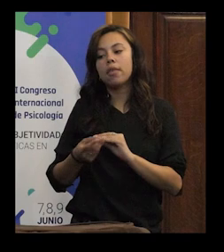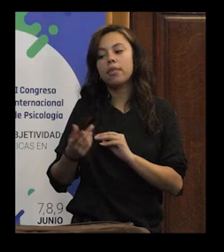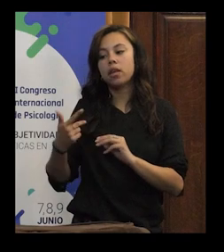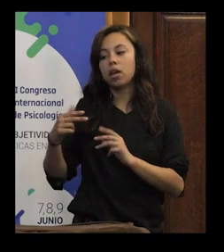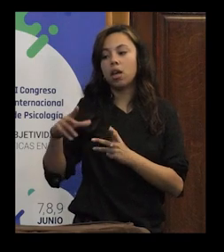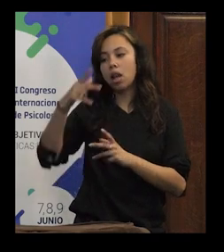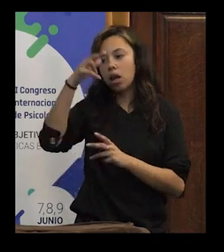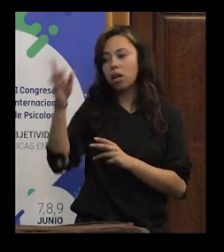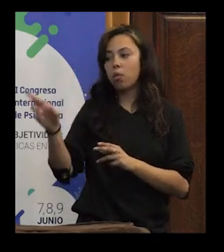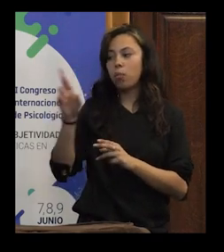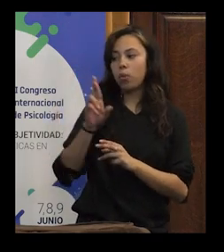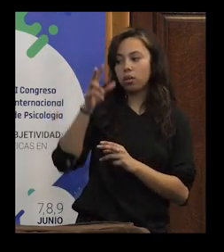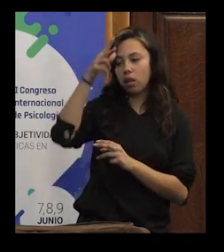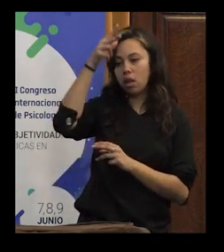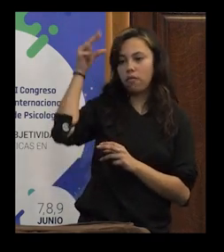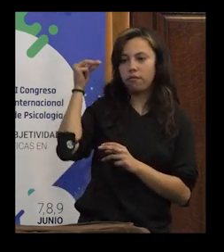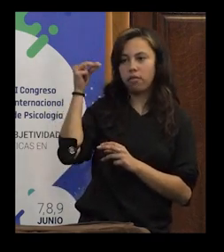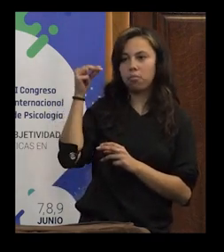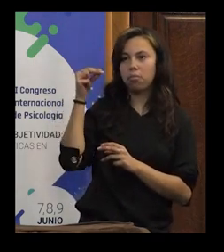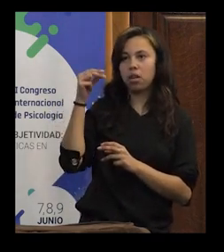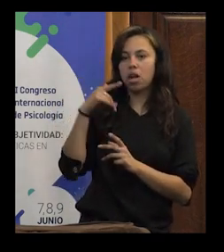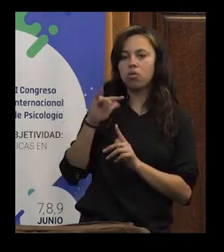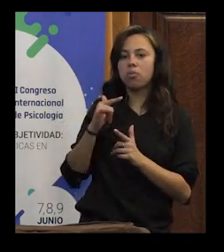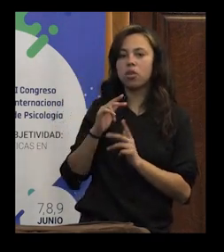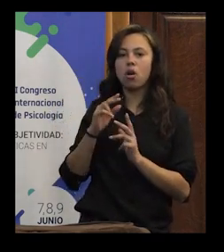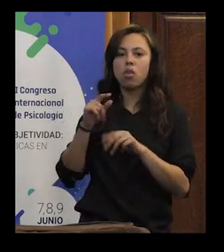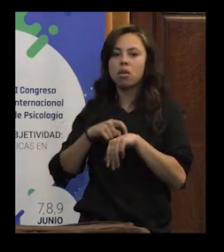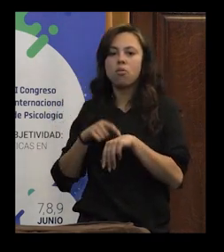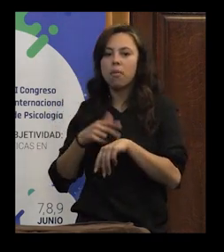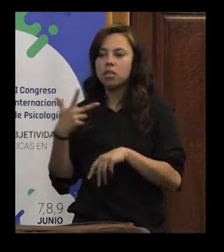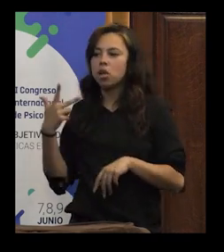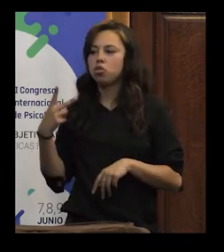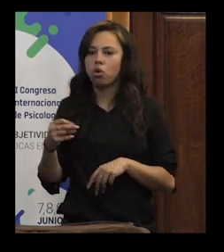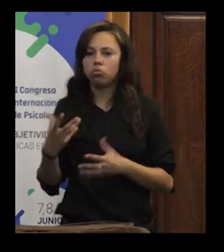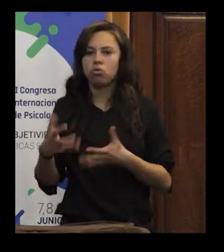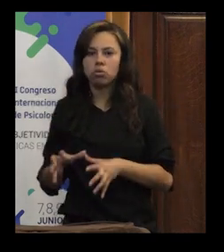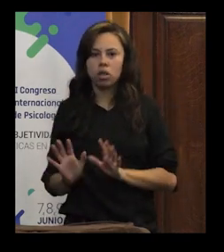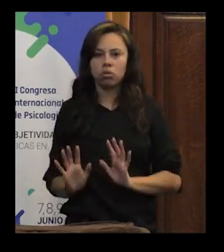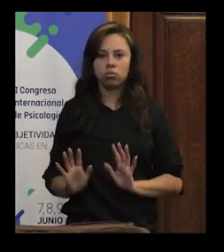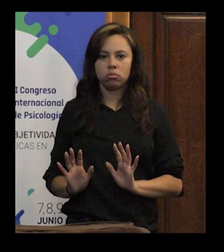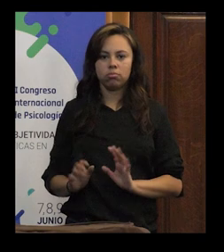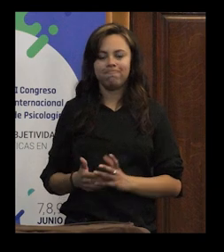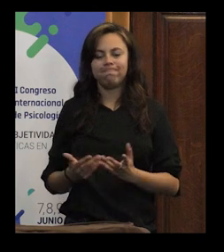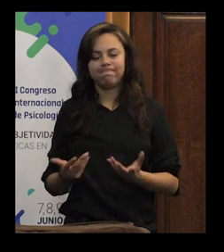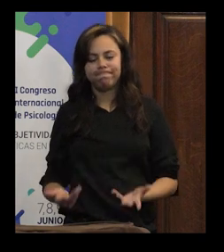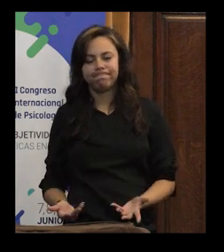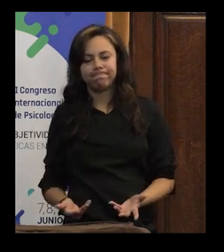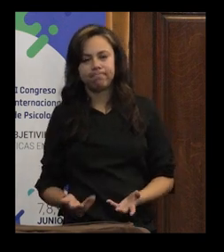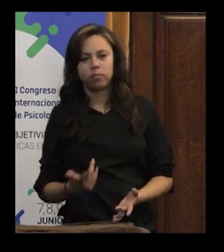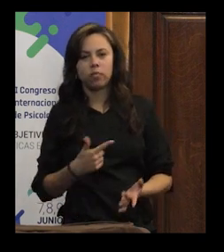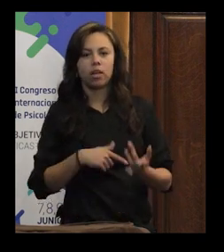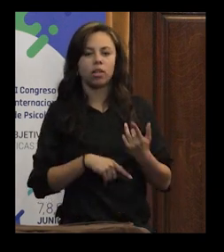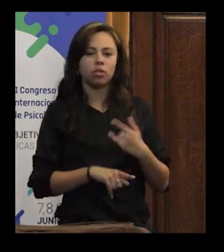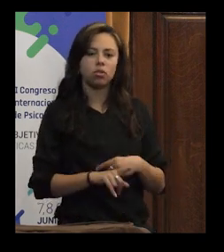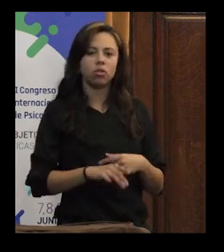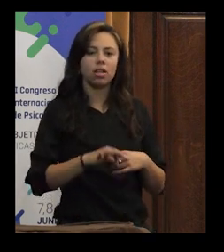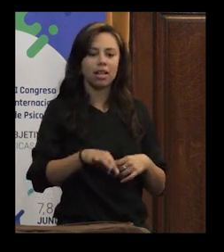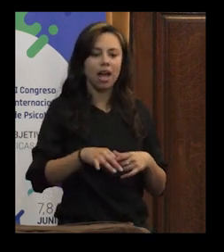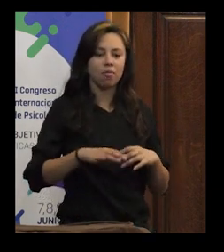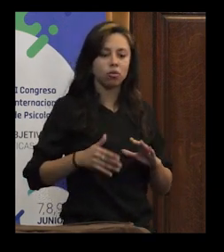tensión empobrecida que puede hacer recaer la carga de todo lo que puede salir